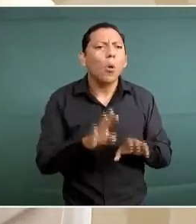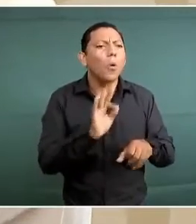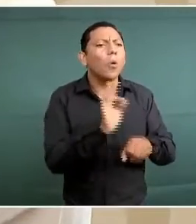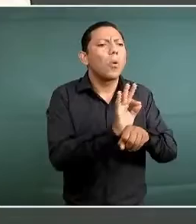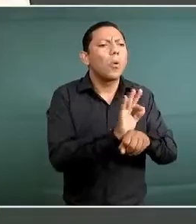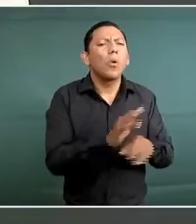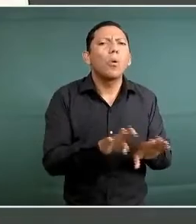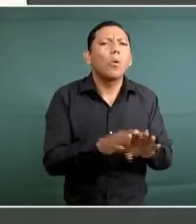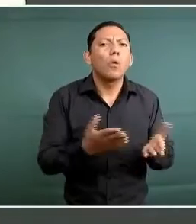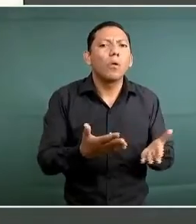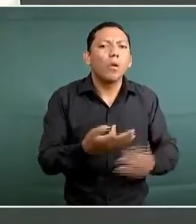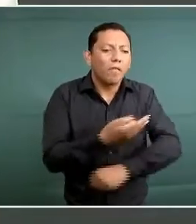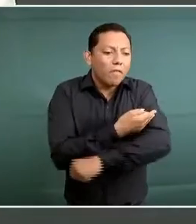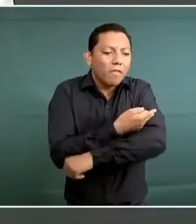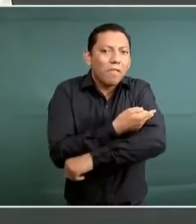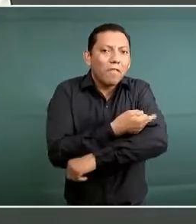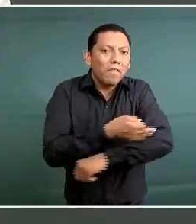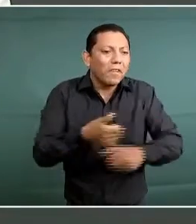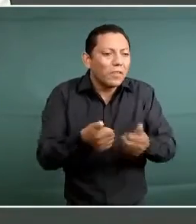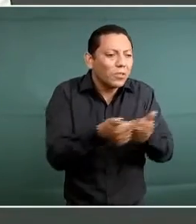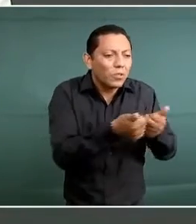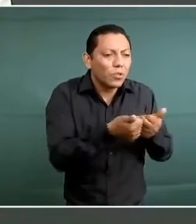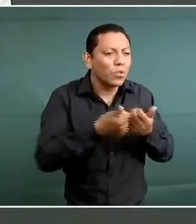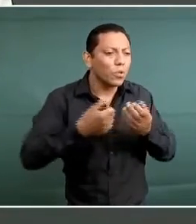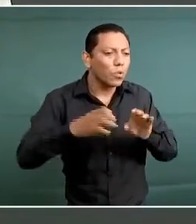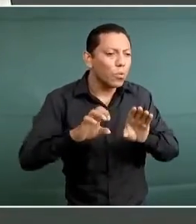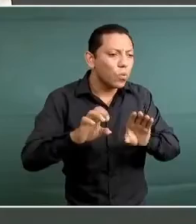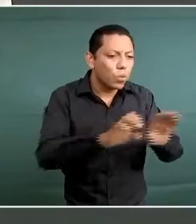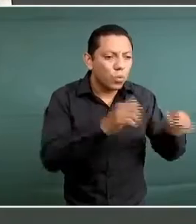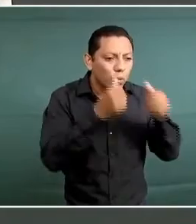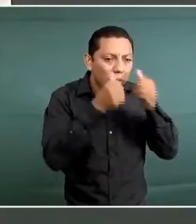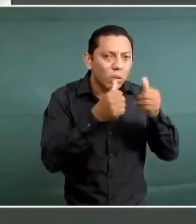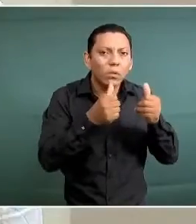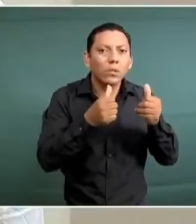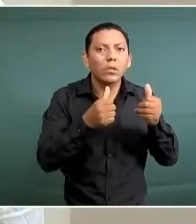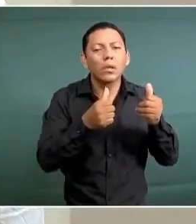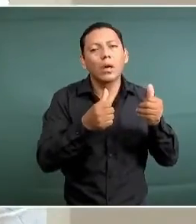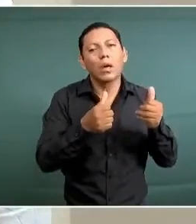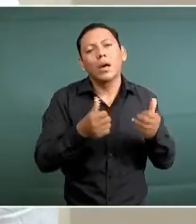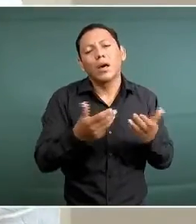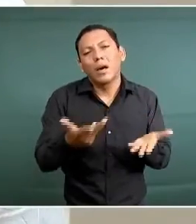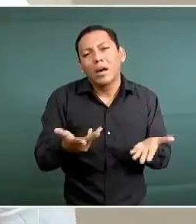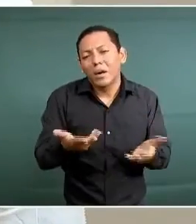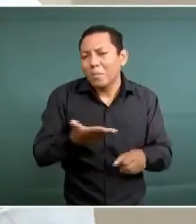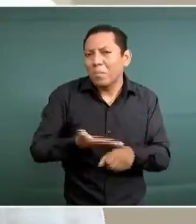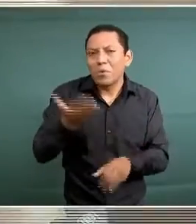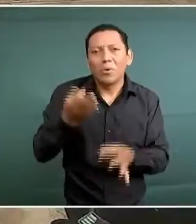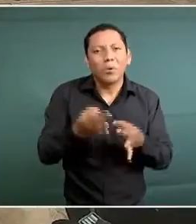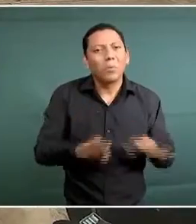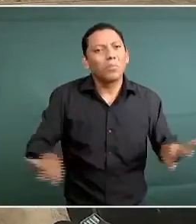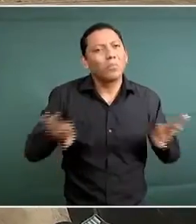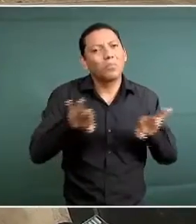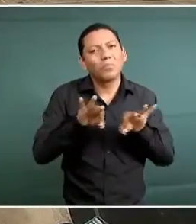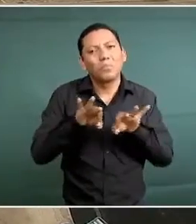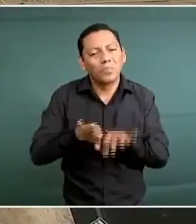que los cuida y eso es muy importante.